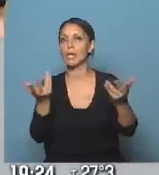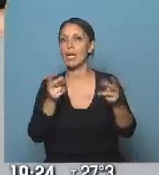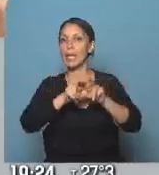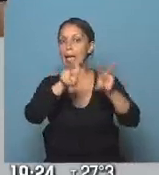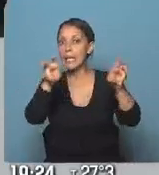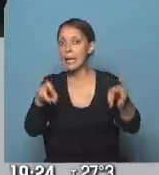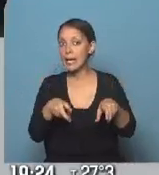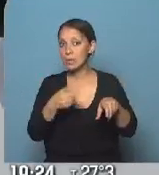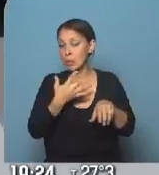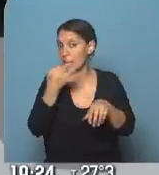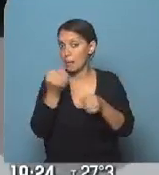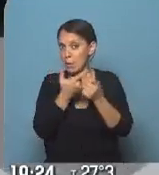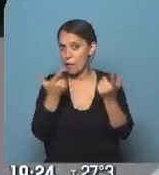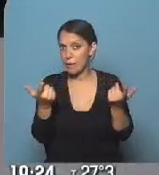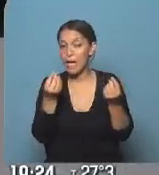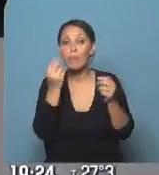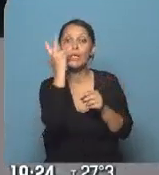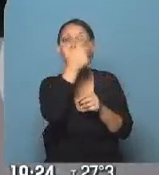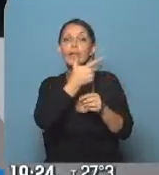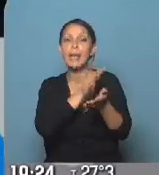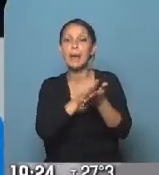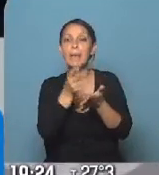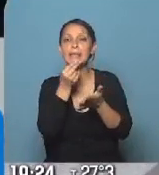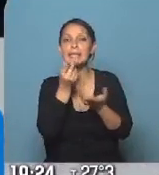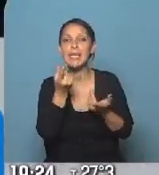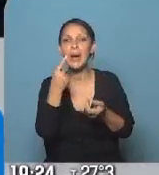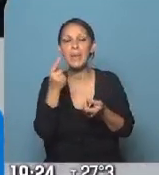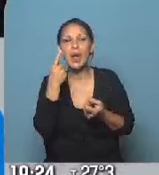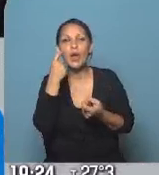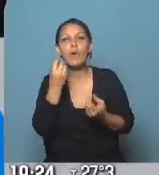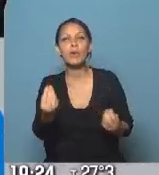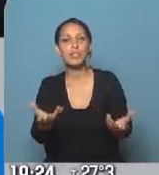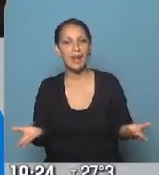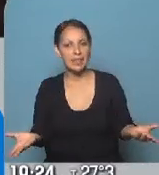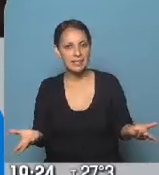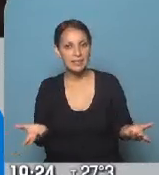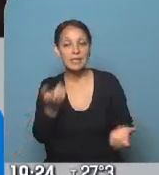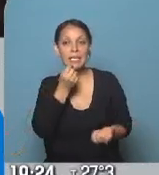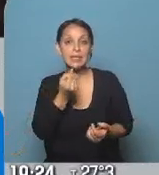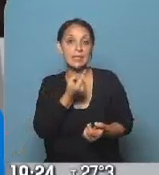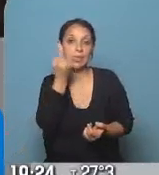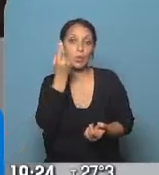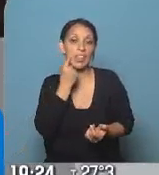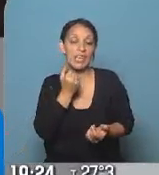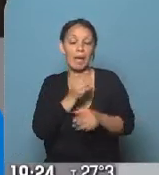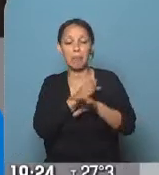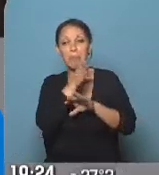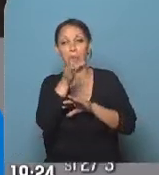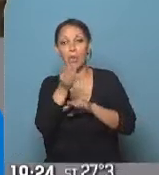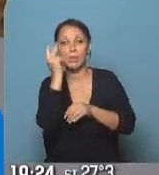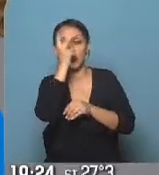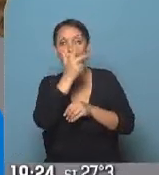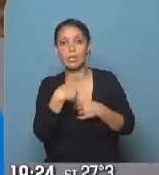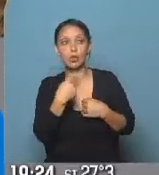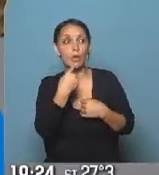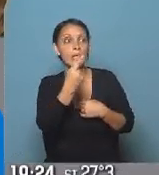no existían. Hoteles vacíos. Hoteles vacíos, pero que son difíciles de controlar. Si un hotel de un día que pasó dice